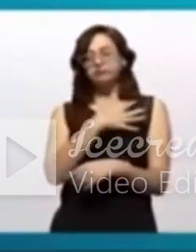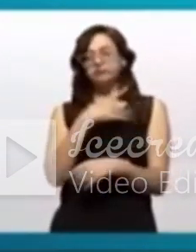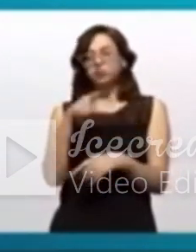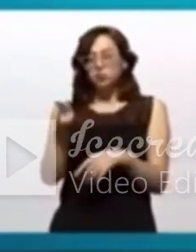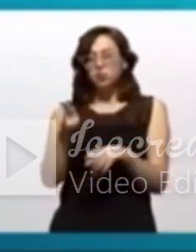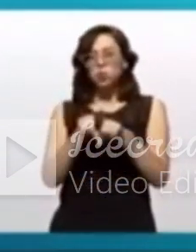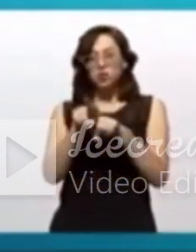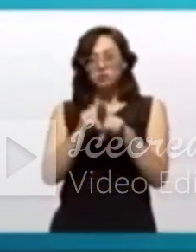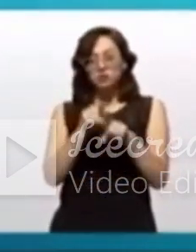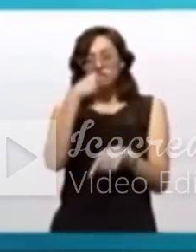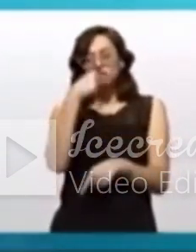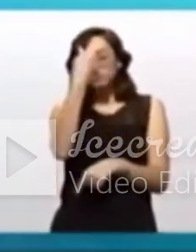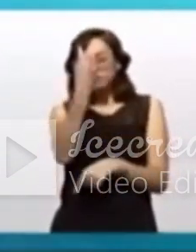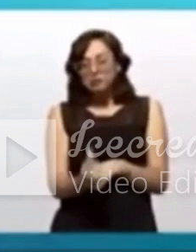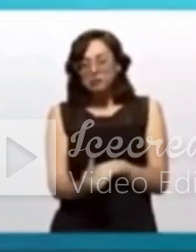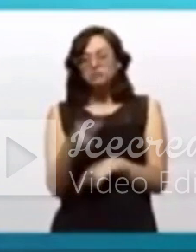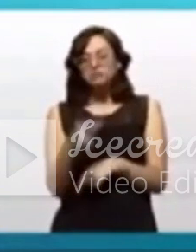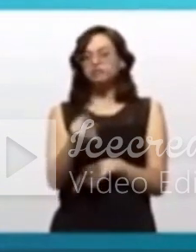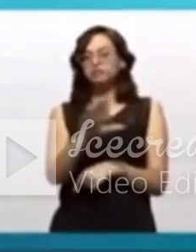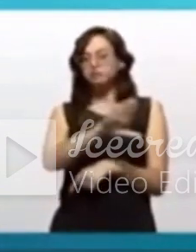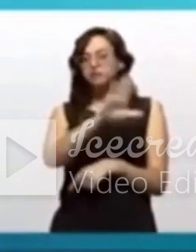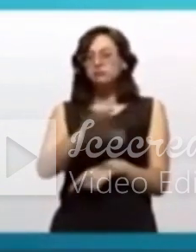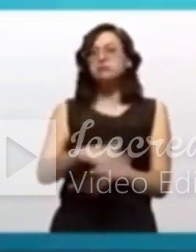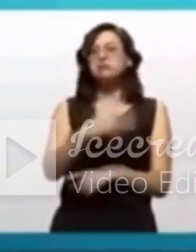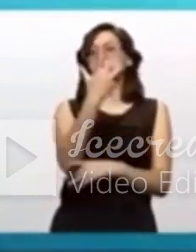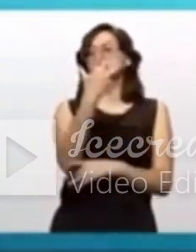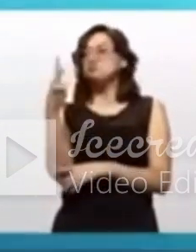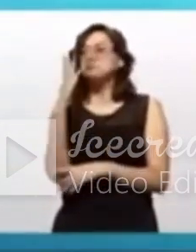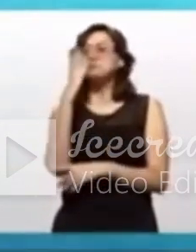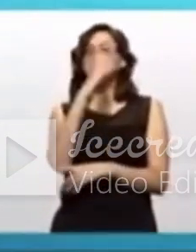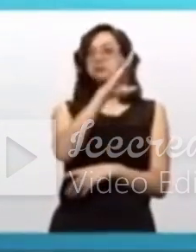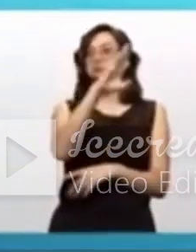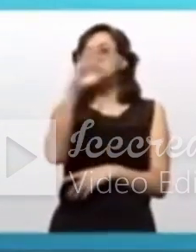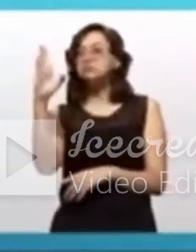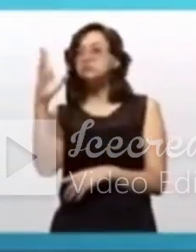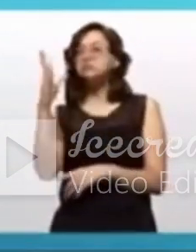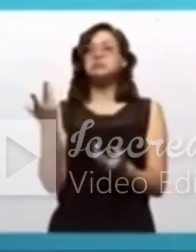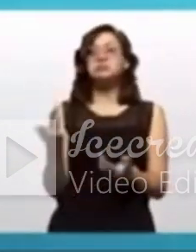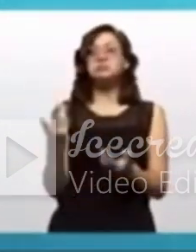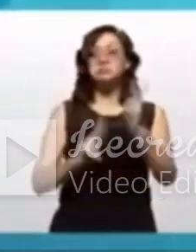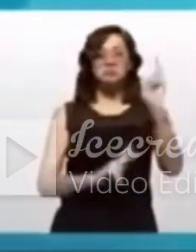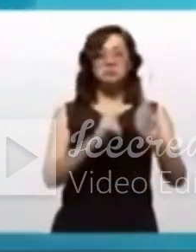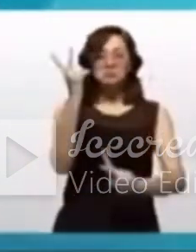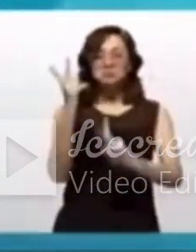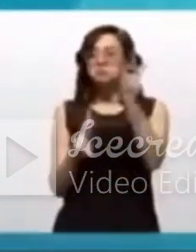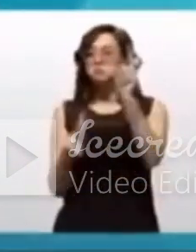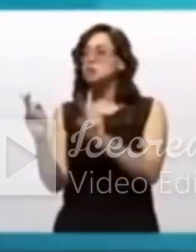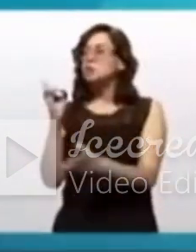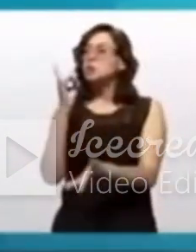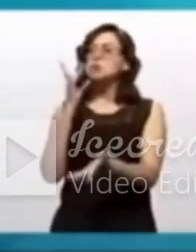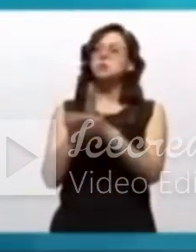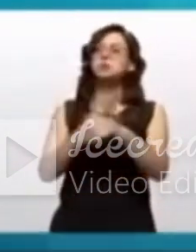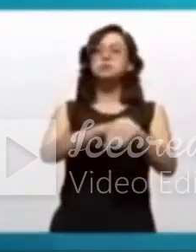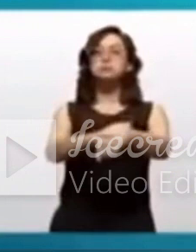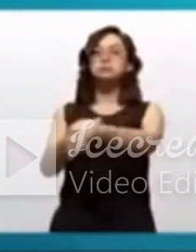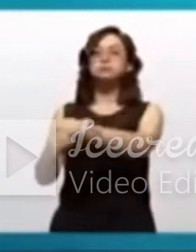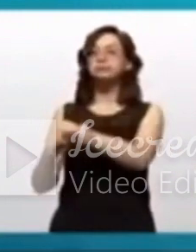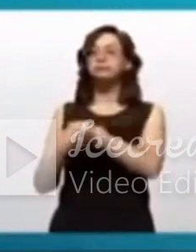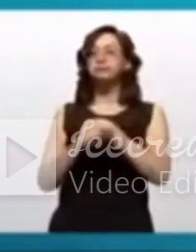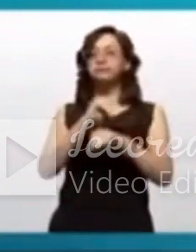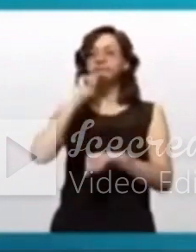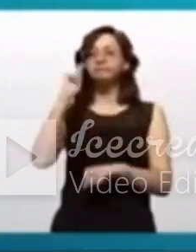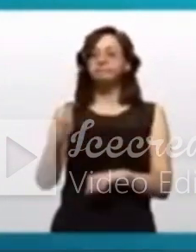dejarte sola en un territorio frío, donde los árboles, la biblioteca de tu padre y las plantas se convertirían en tus mejores amigos.